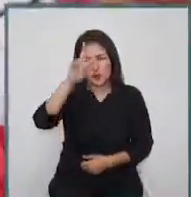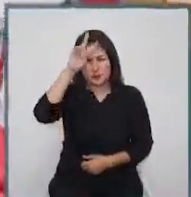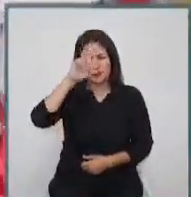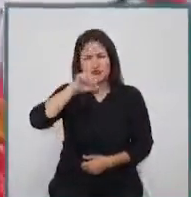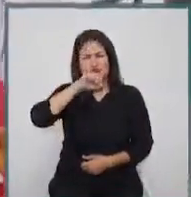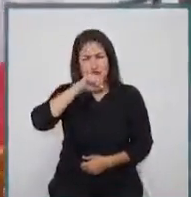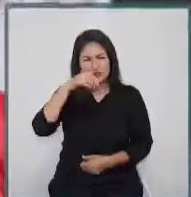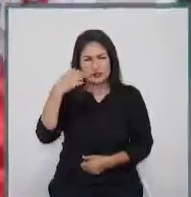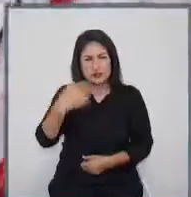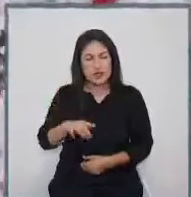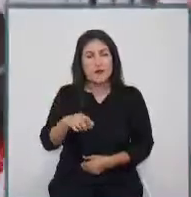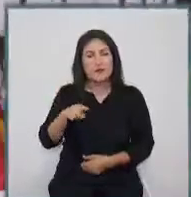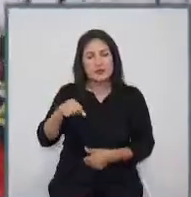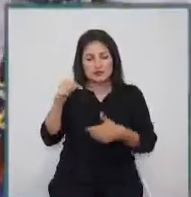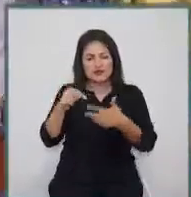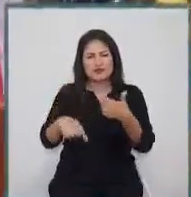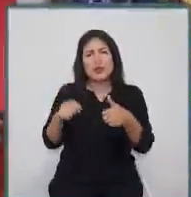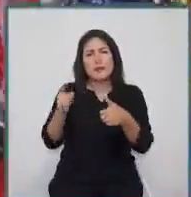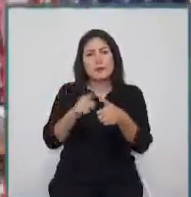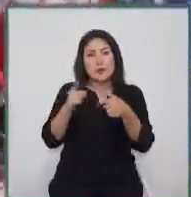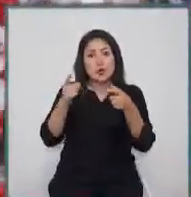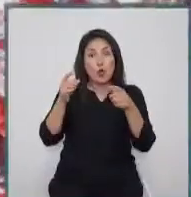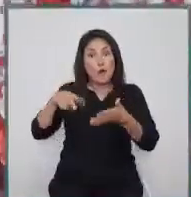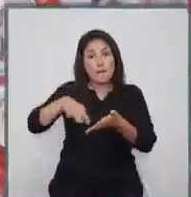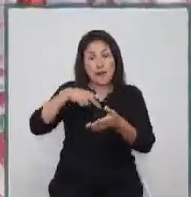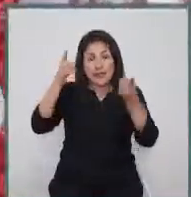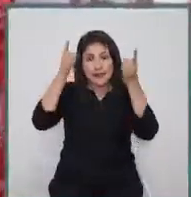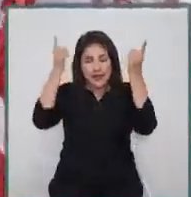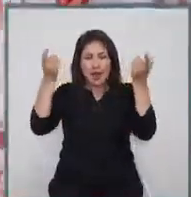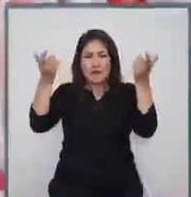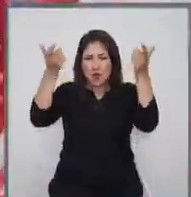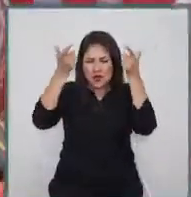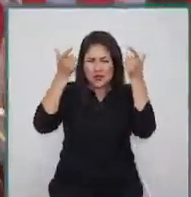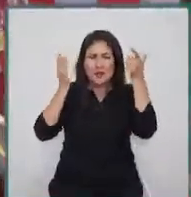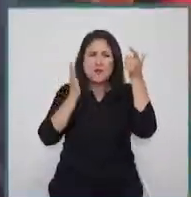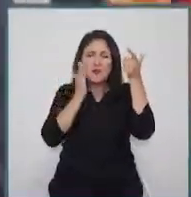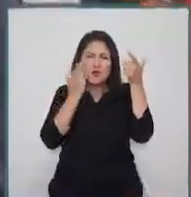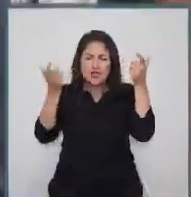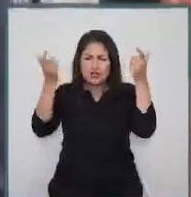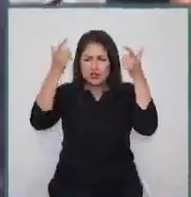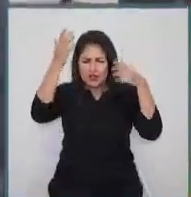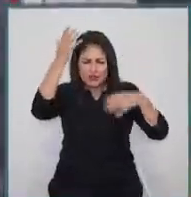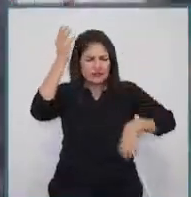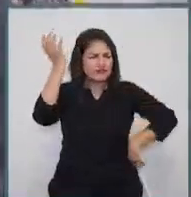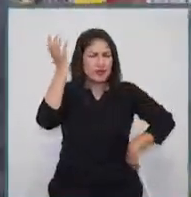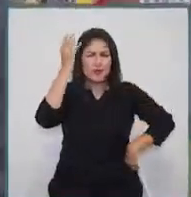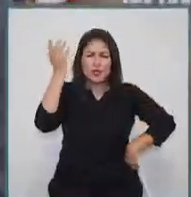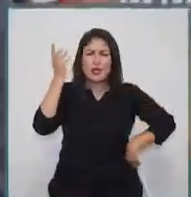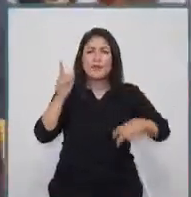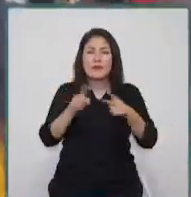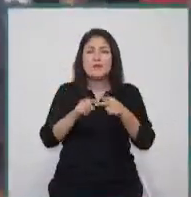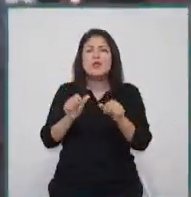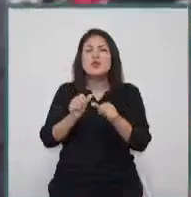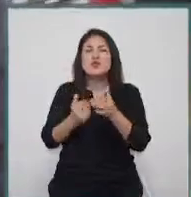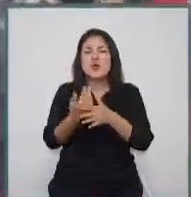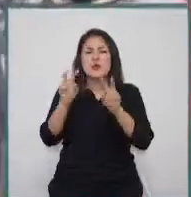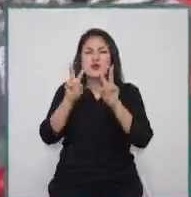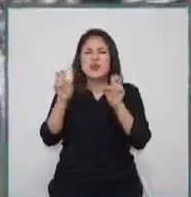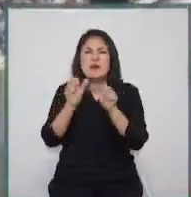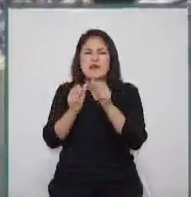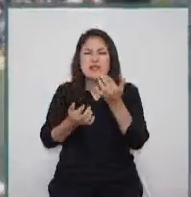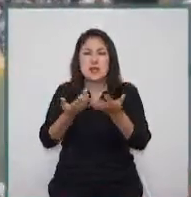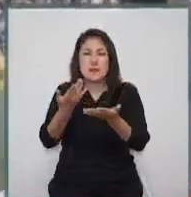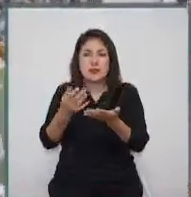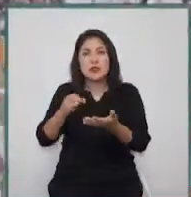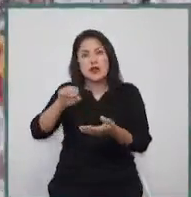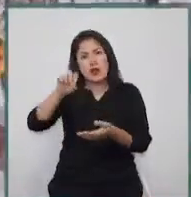Patrimonio Cultural de la Nación, pero de luces son tanto la Diablada, Rey Moreno, Rey Caporal, también tenemos a la Llamerada, ahora último, que se ha